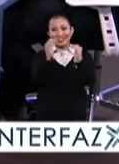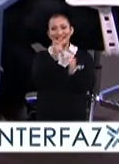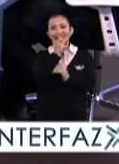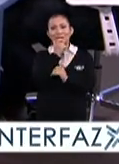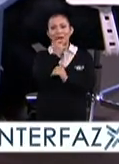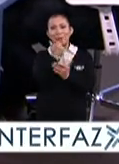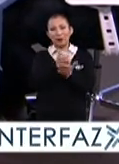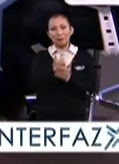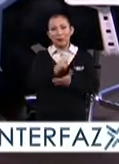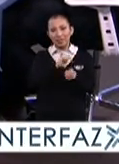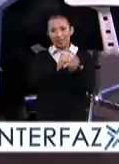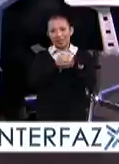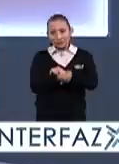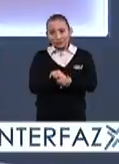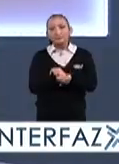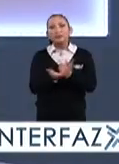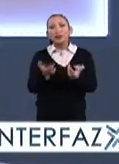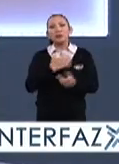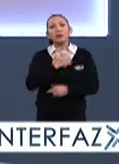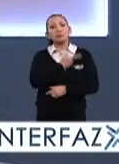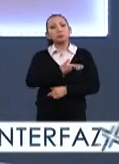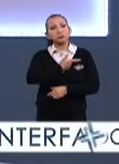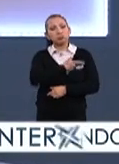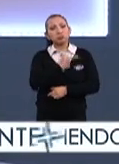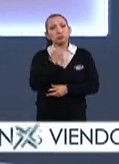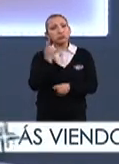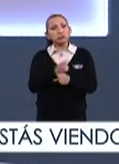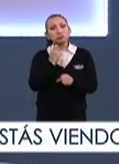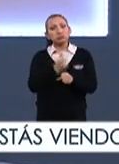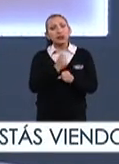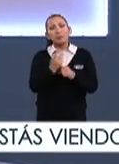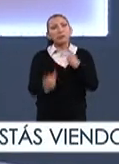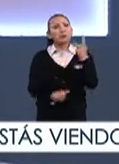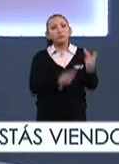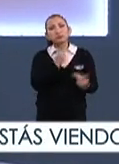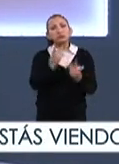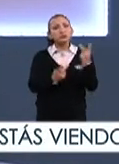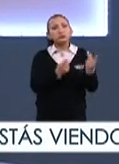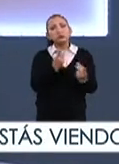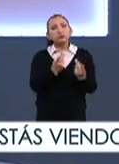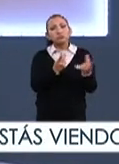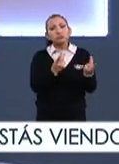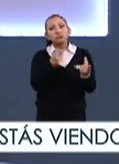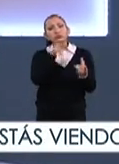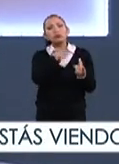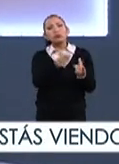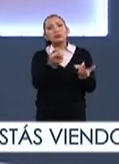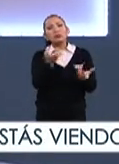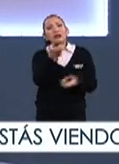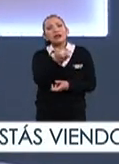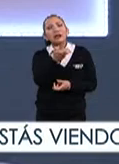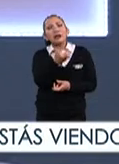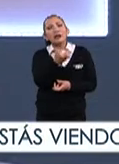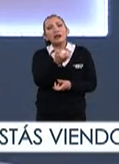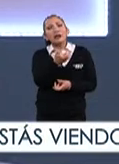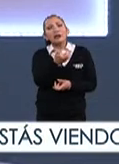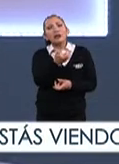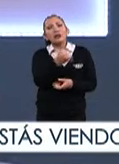de inglés, pues va a estar traduciendo. Y bueno, me gustaría de entrada preguntarles a qué se debe este tipo